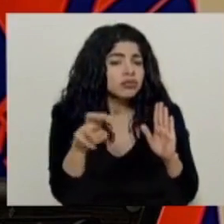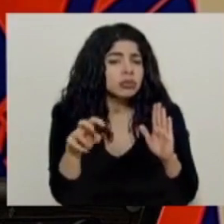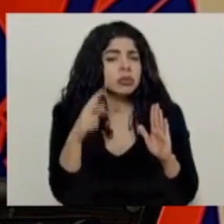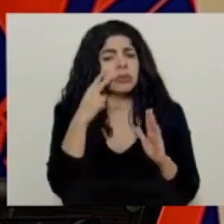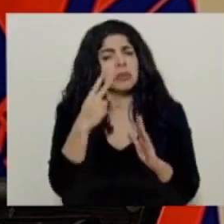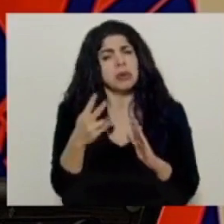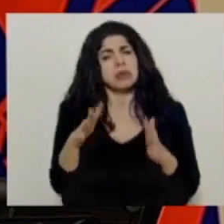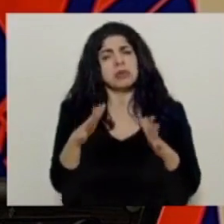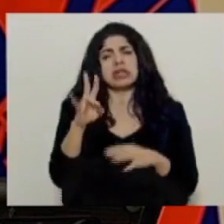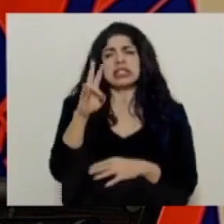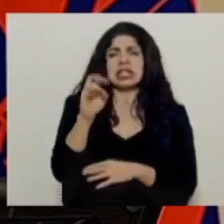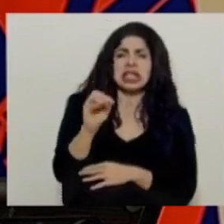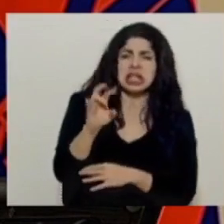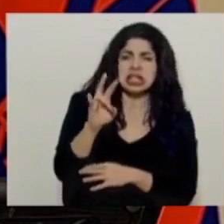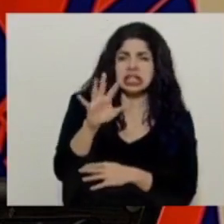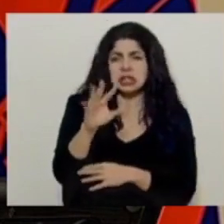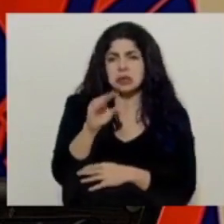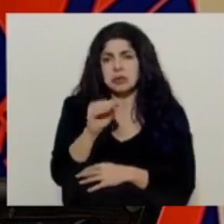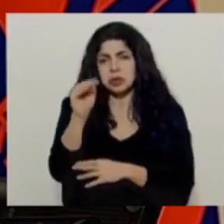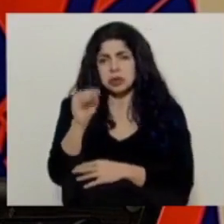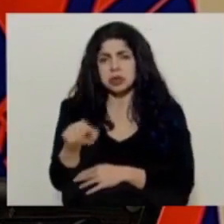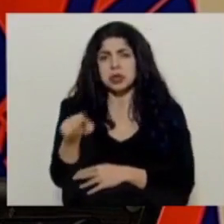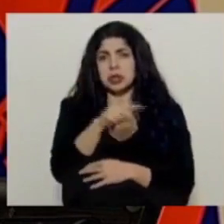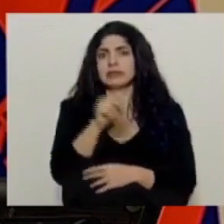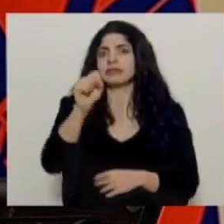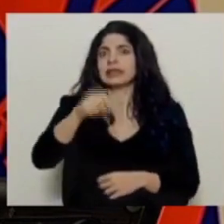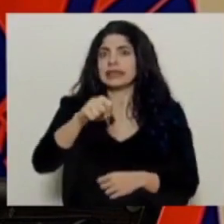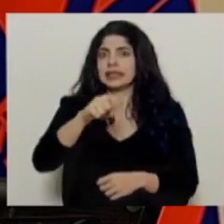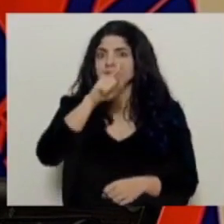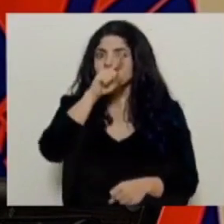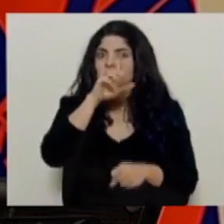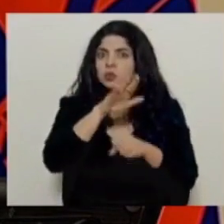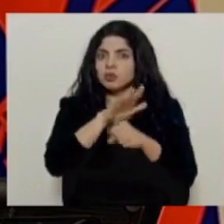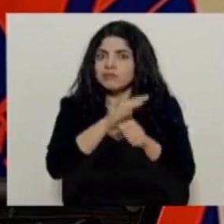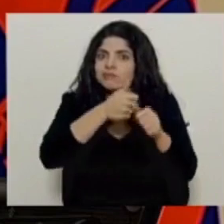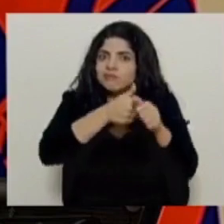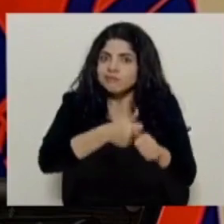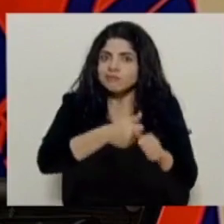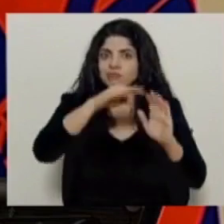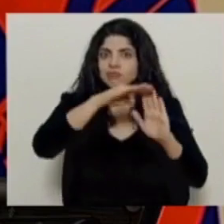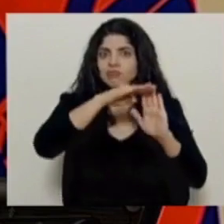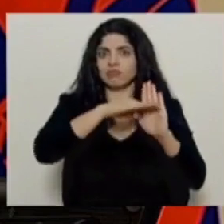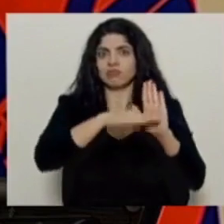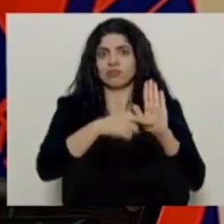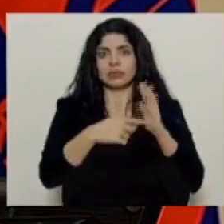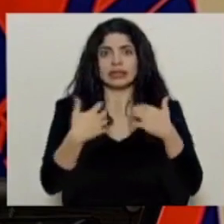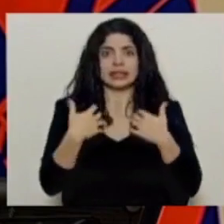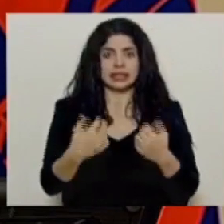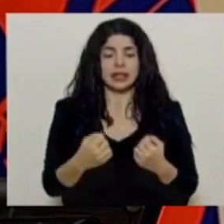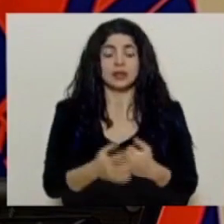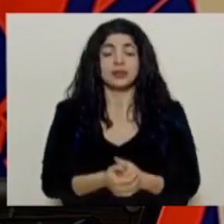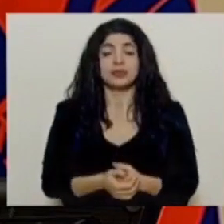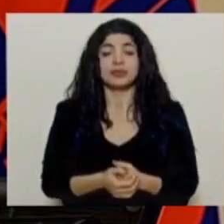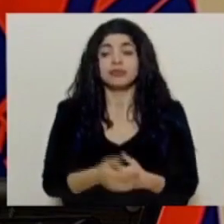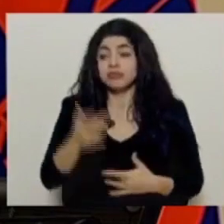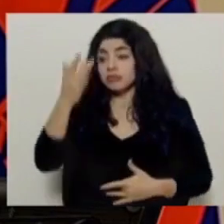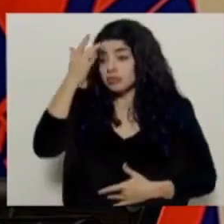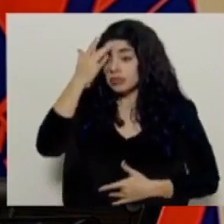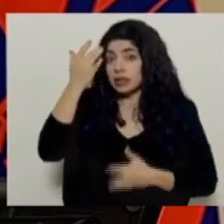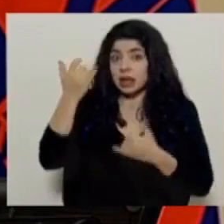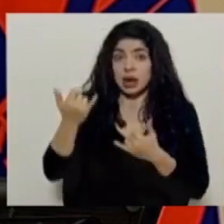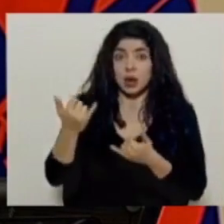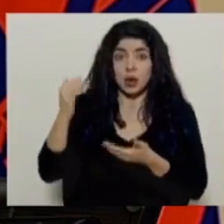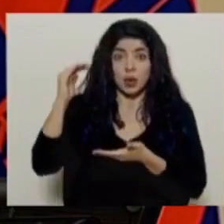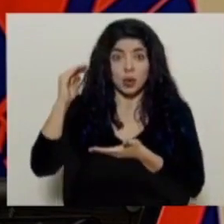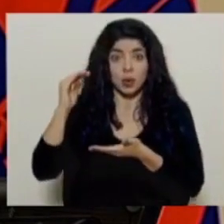aproximadamente un 70-75% estamos cumpliendo todas las medidas sanitarias. Ante el descenso de los casos